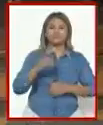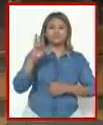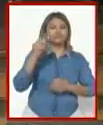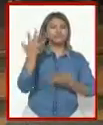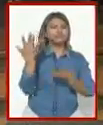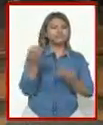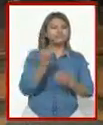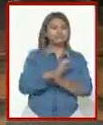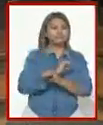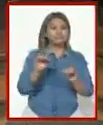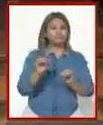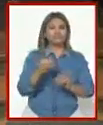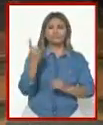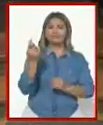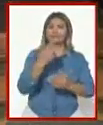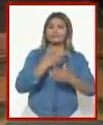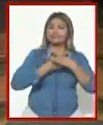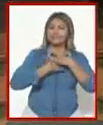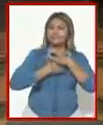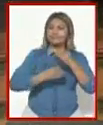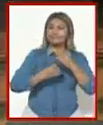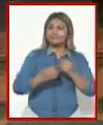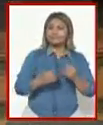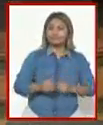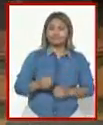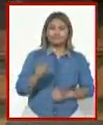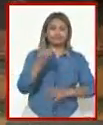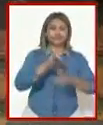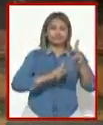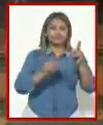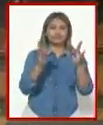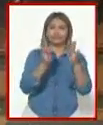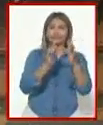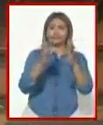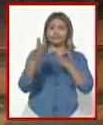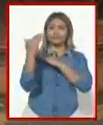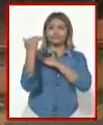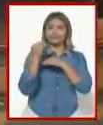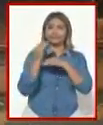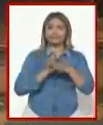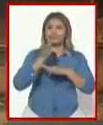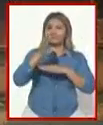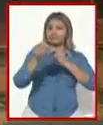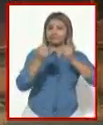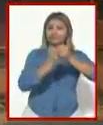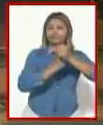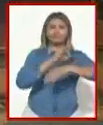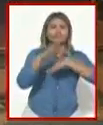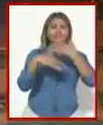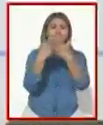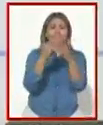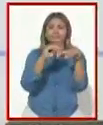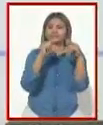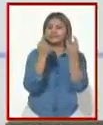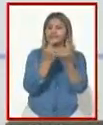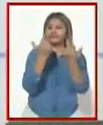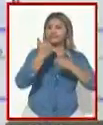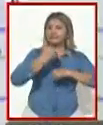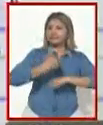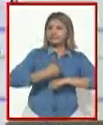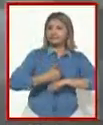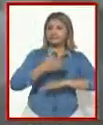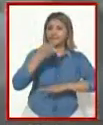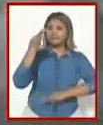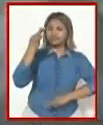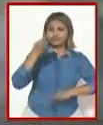ningún interés, aquí es el interés del pueblo, aquí es el interés de tener una conexión con Santa Cruz. Aquí están todos los sectores, ¿ya?